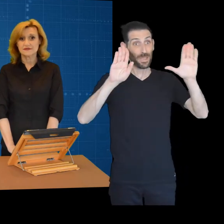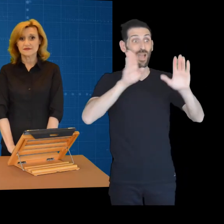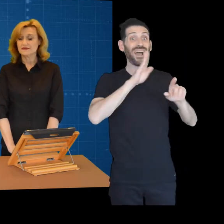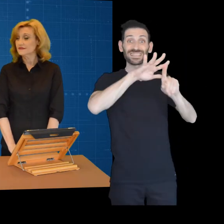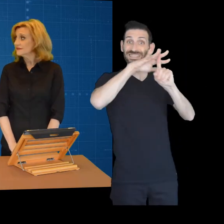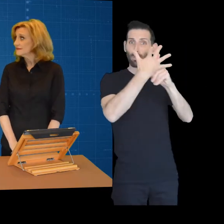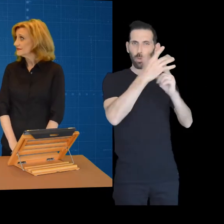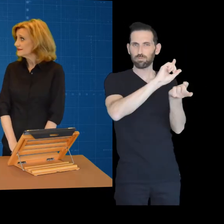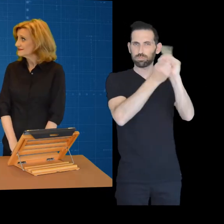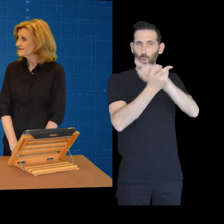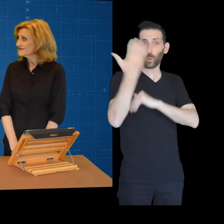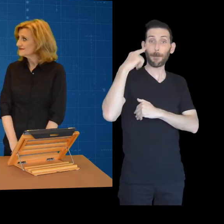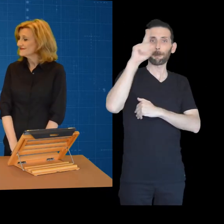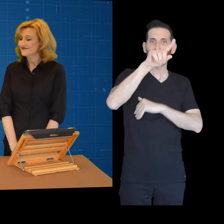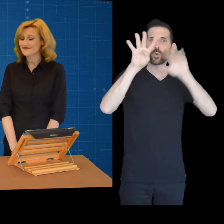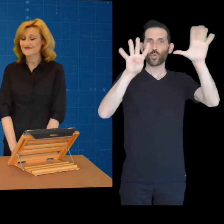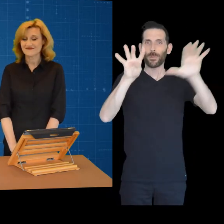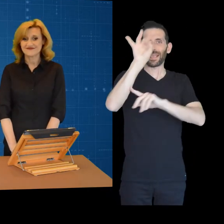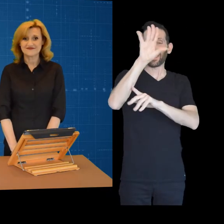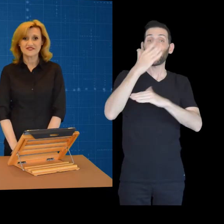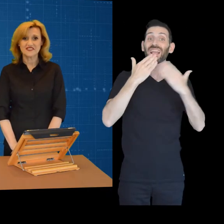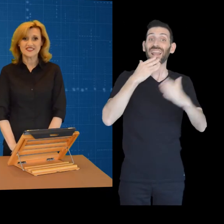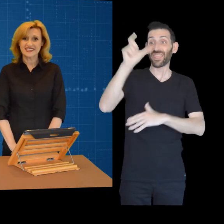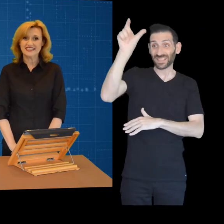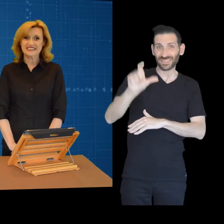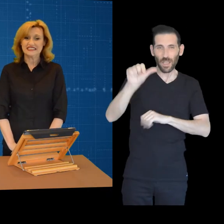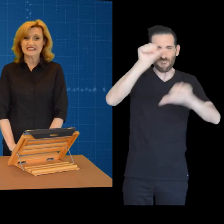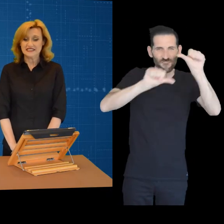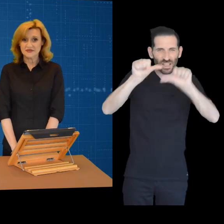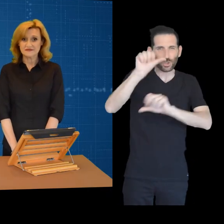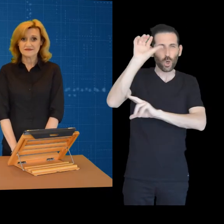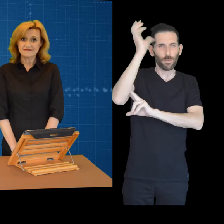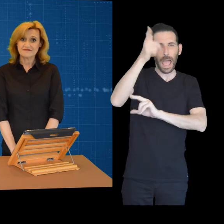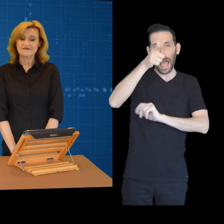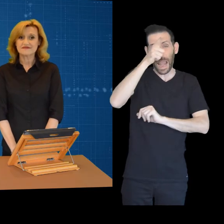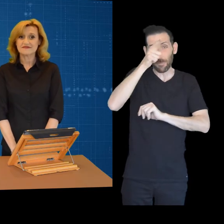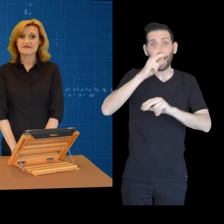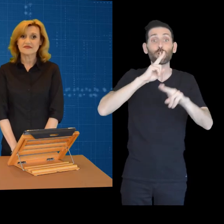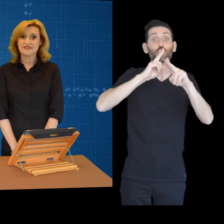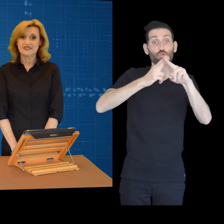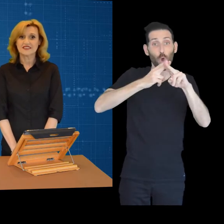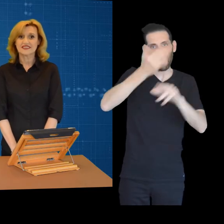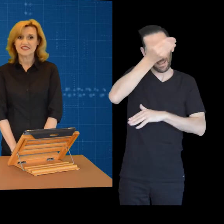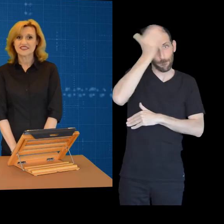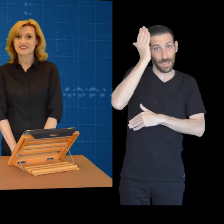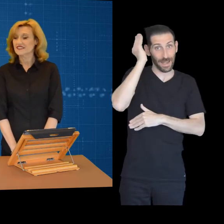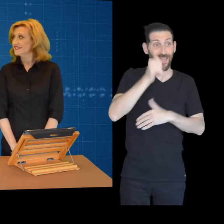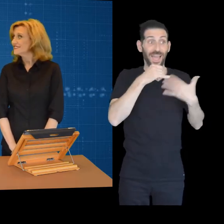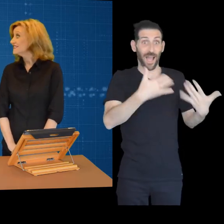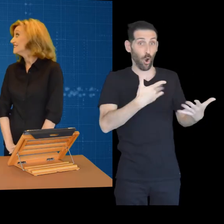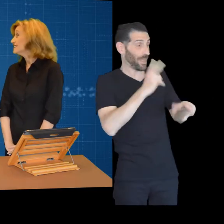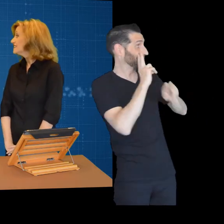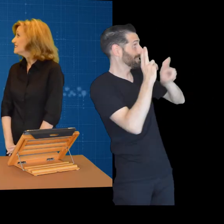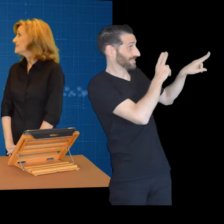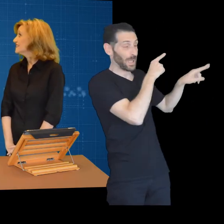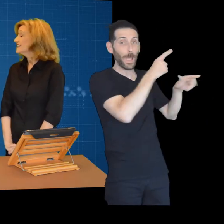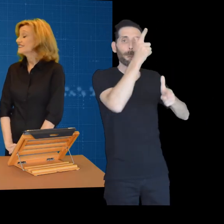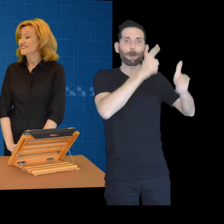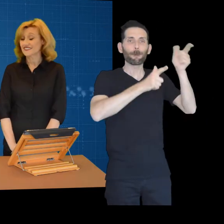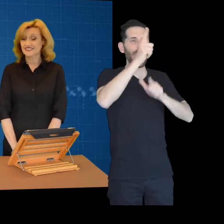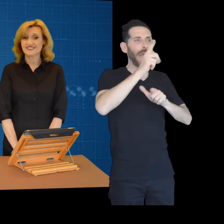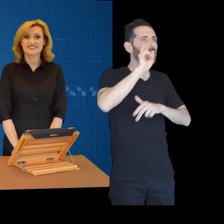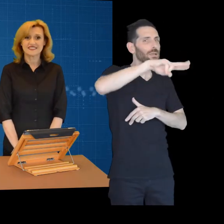Pero isto cambiou en 1915 con meteorólogo e xeofísico alemán Alfred Wegener, que vemos aquí nestas imaxes durante